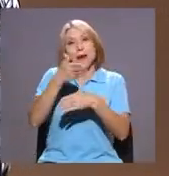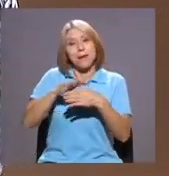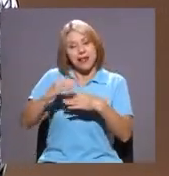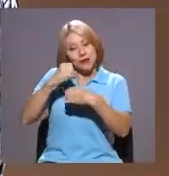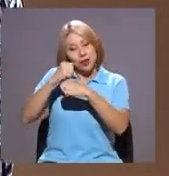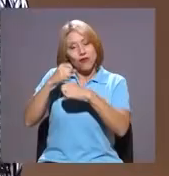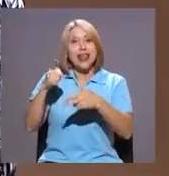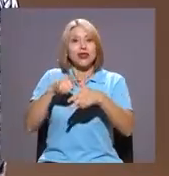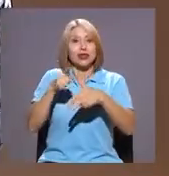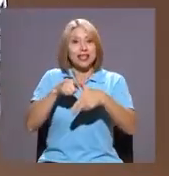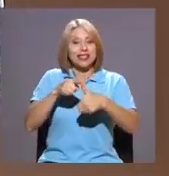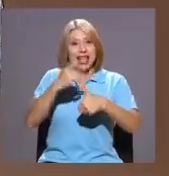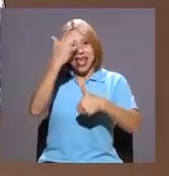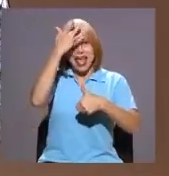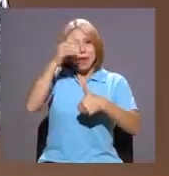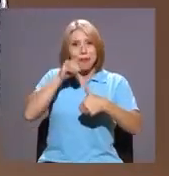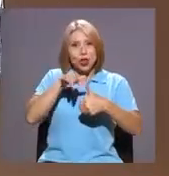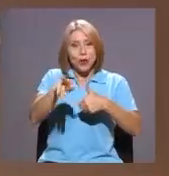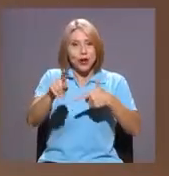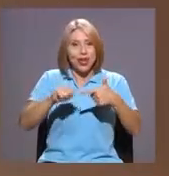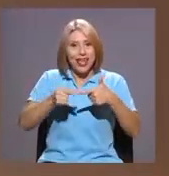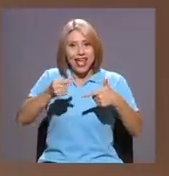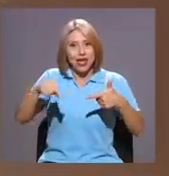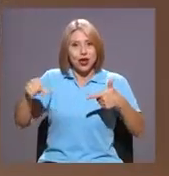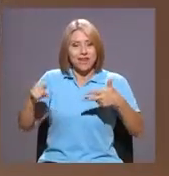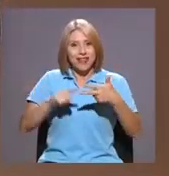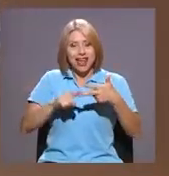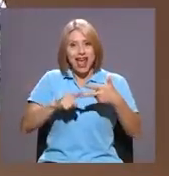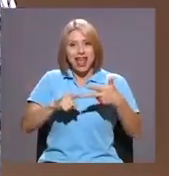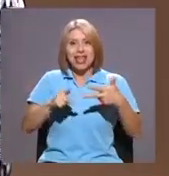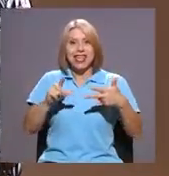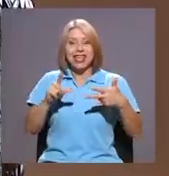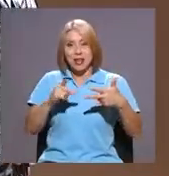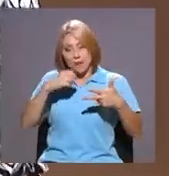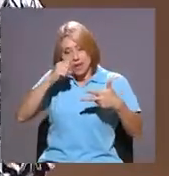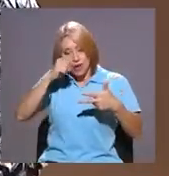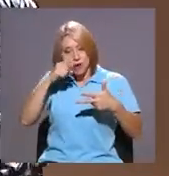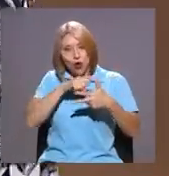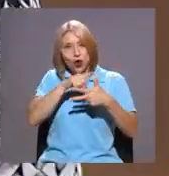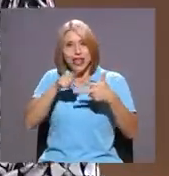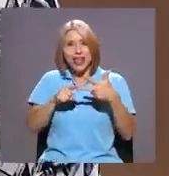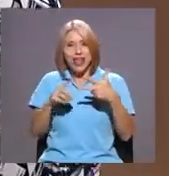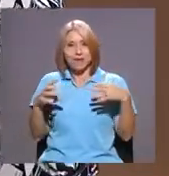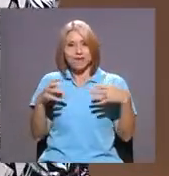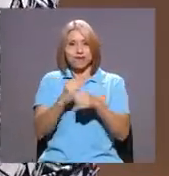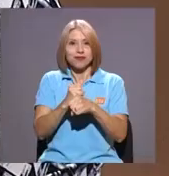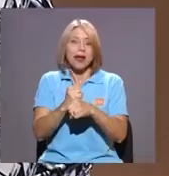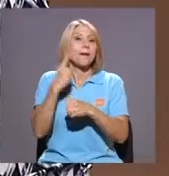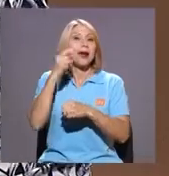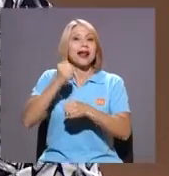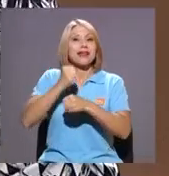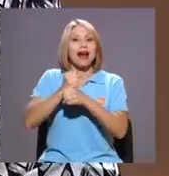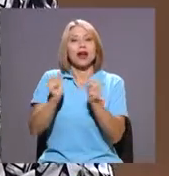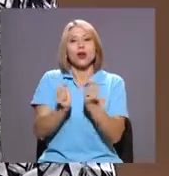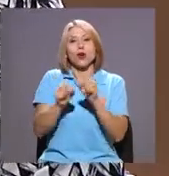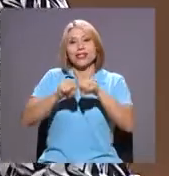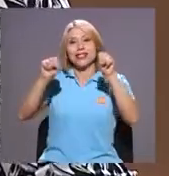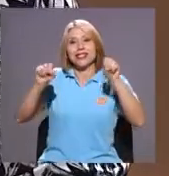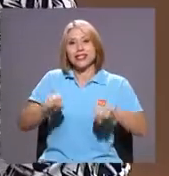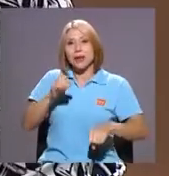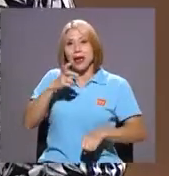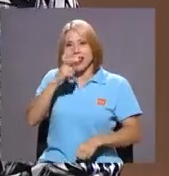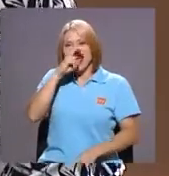unimos esas tres cosas, epidemiología, geografía y microbiología, para trabajar con el sistema de Aedes aegypti,